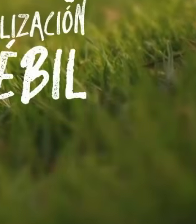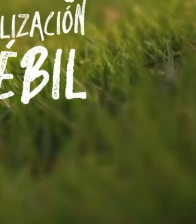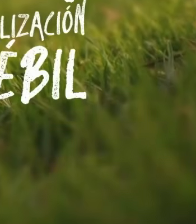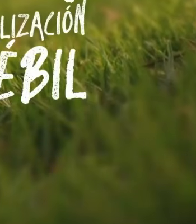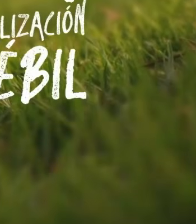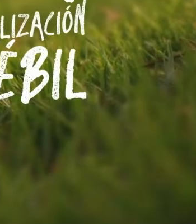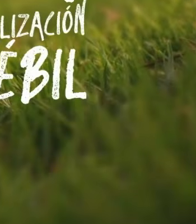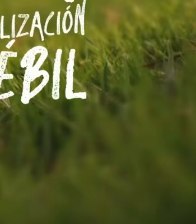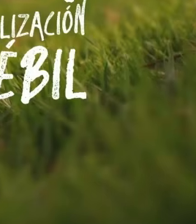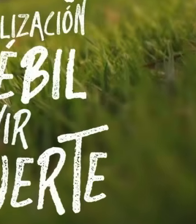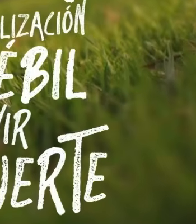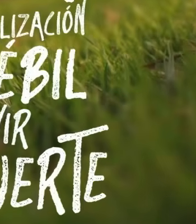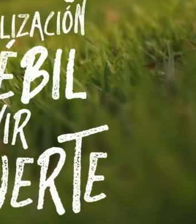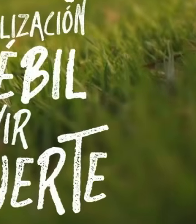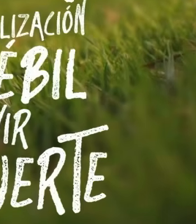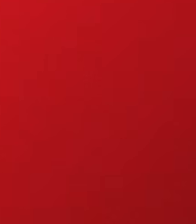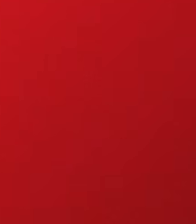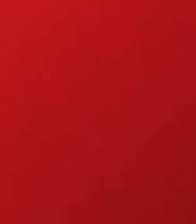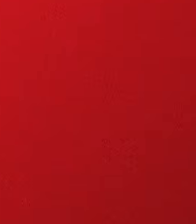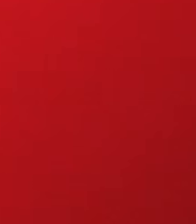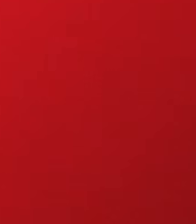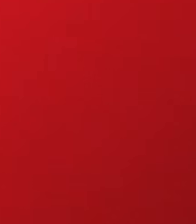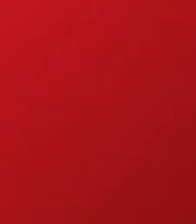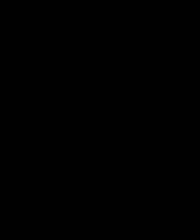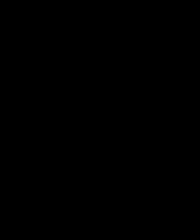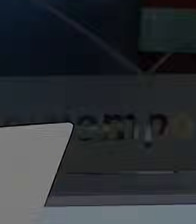de mineralización muy débil para vivir muy fuerte.